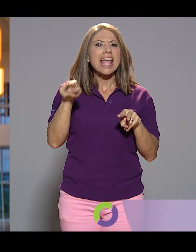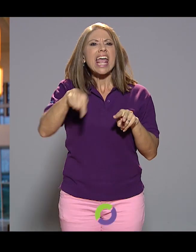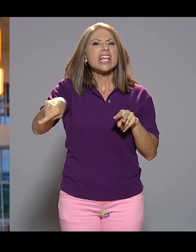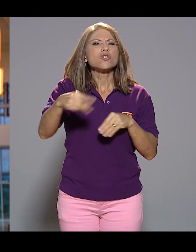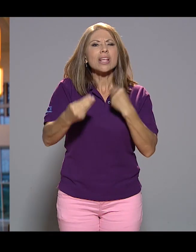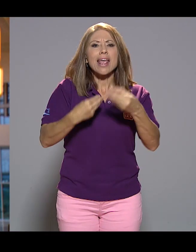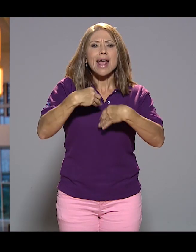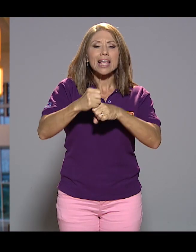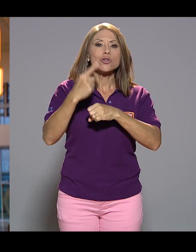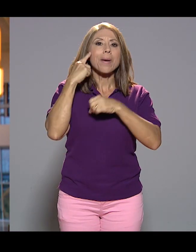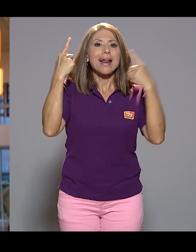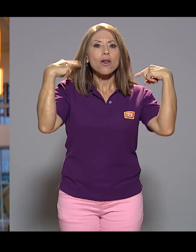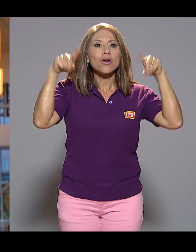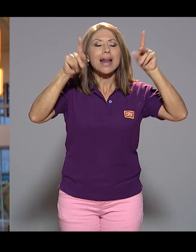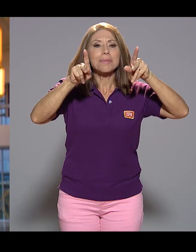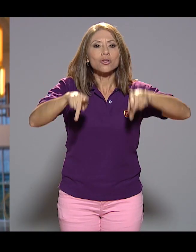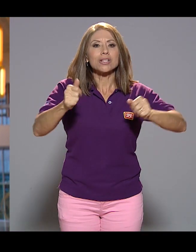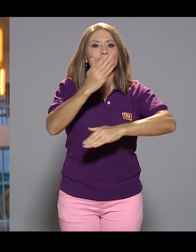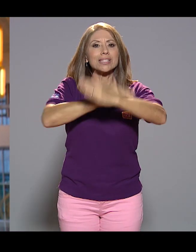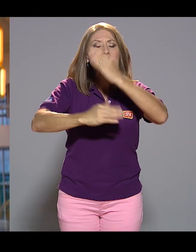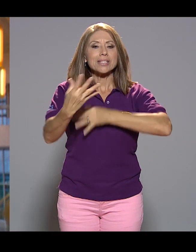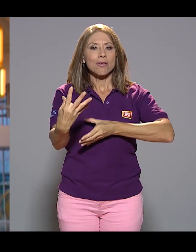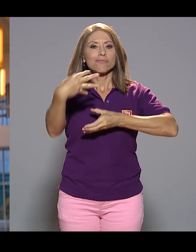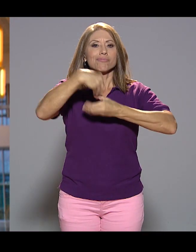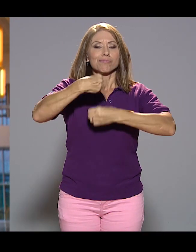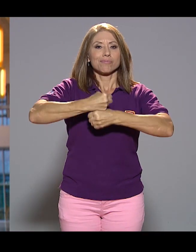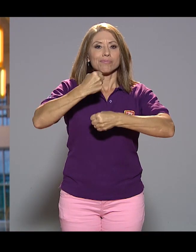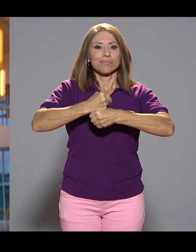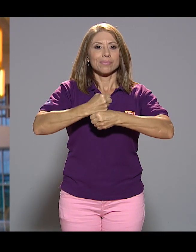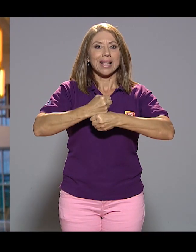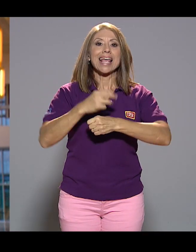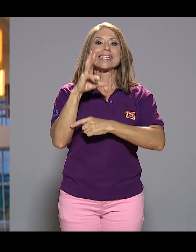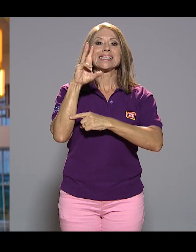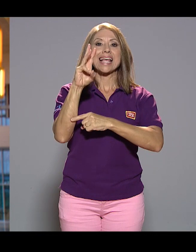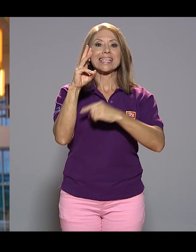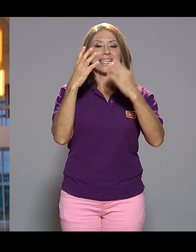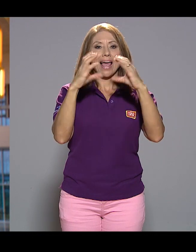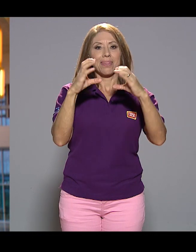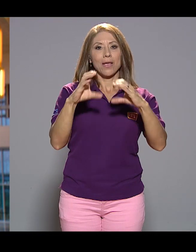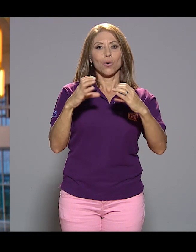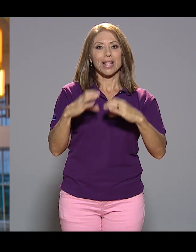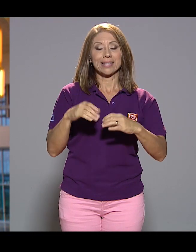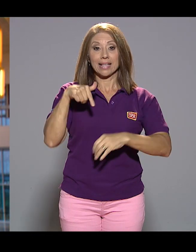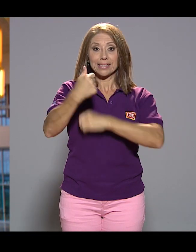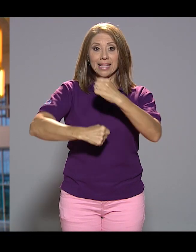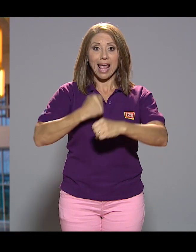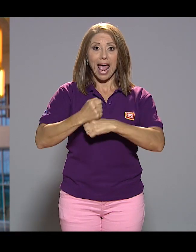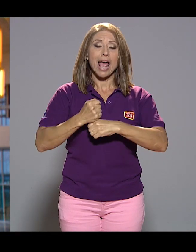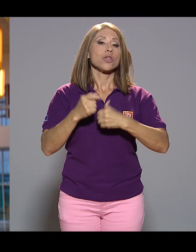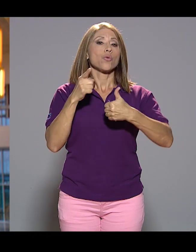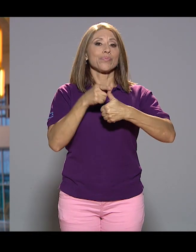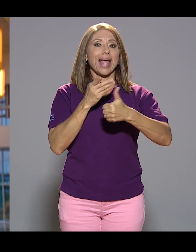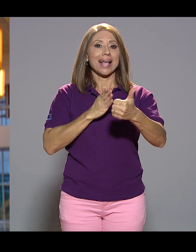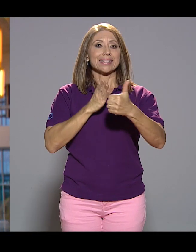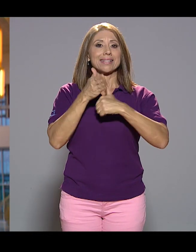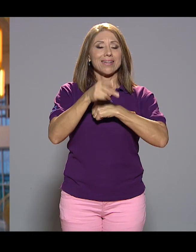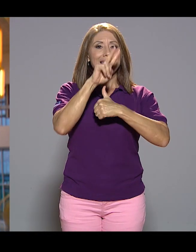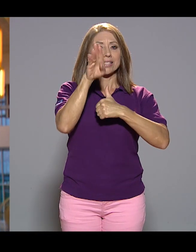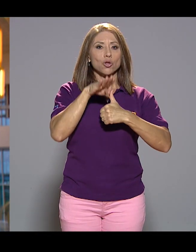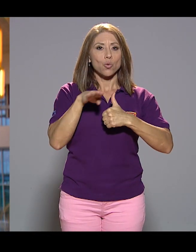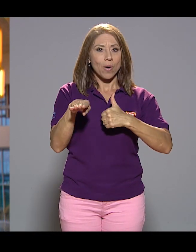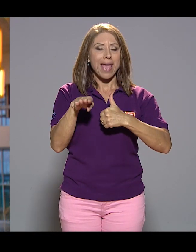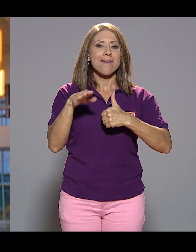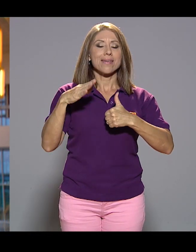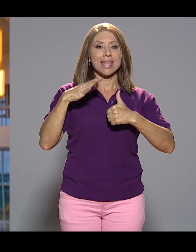privadas, para lograr la inclusión laboral de personas con discapacidad en 6 diferentes categorías. Este año tenemos categoría